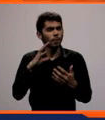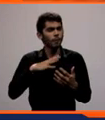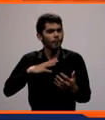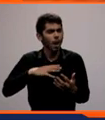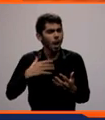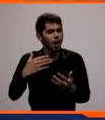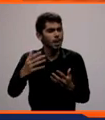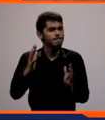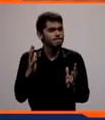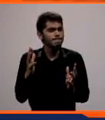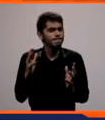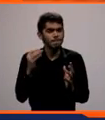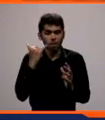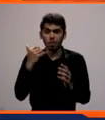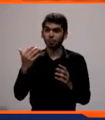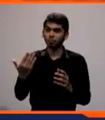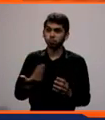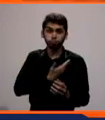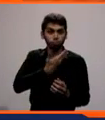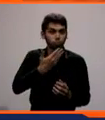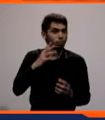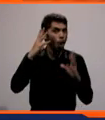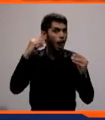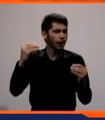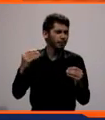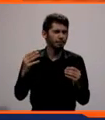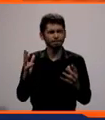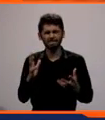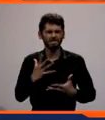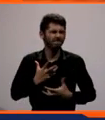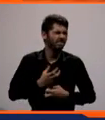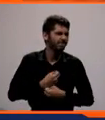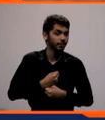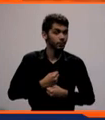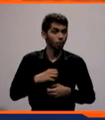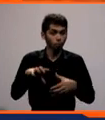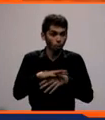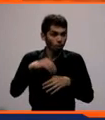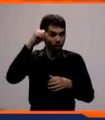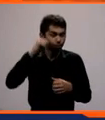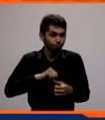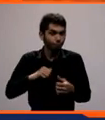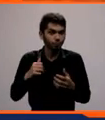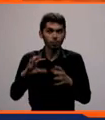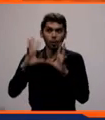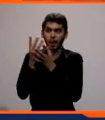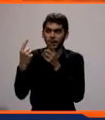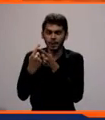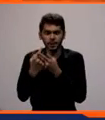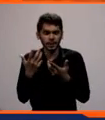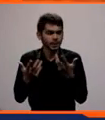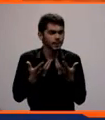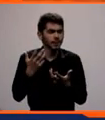ir habiendo perdido por goleada frente a Holanda, desgarrada incluso y jugando pocos partidos de un Mundial, se